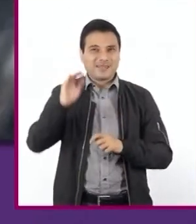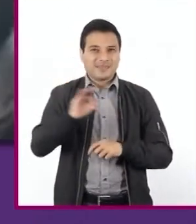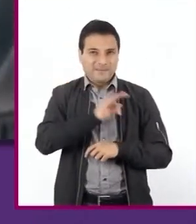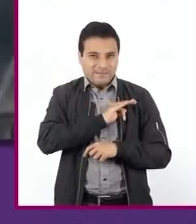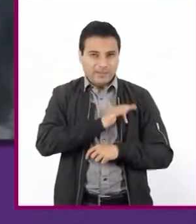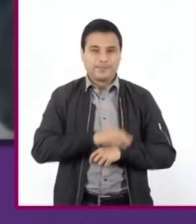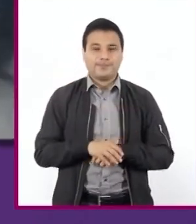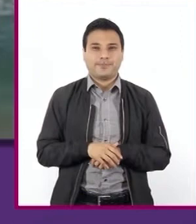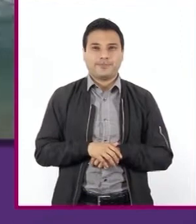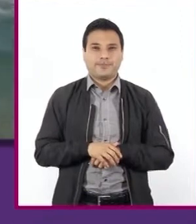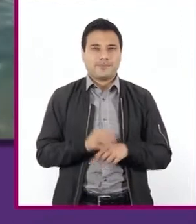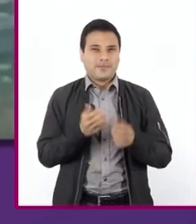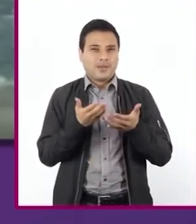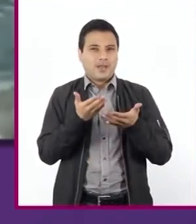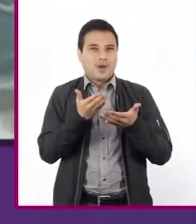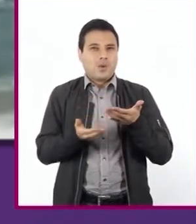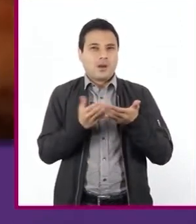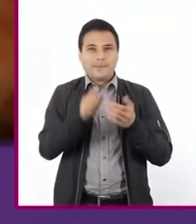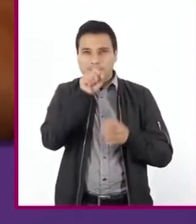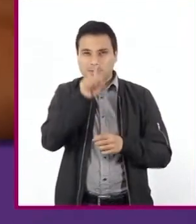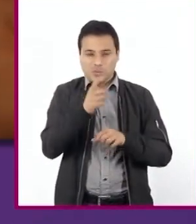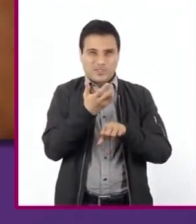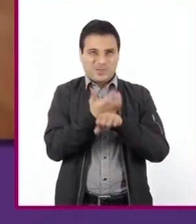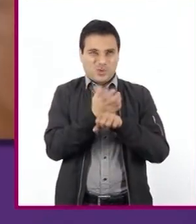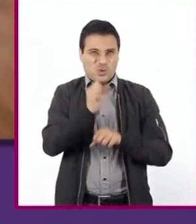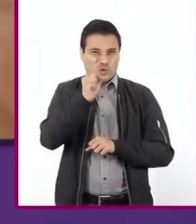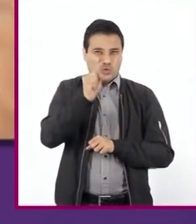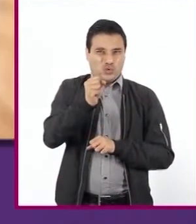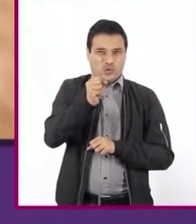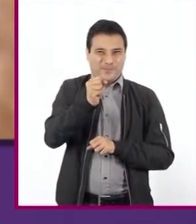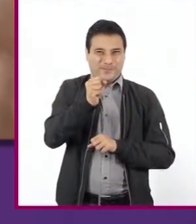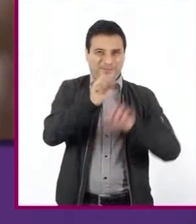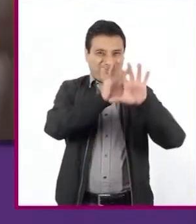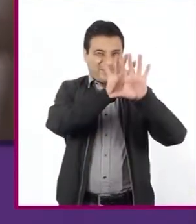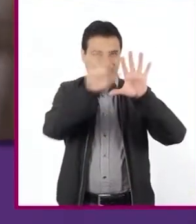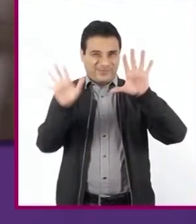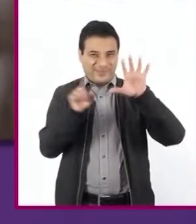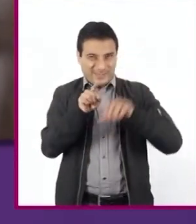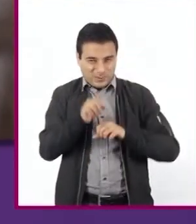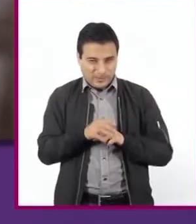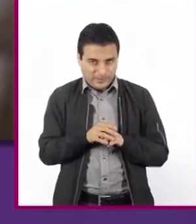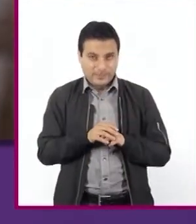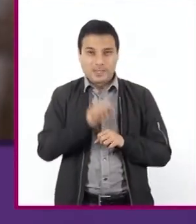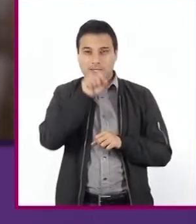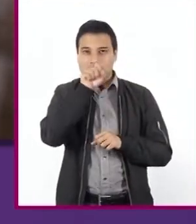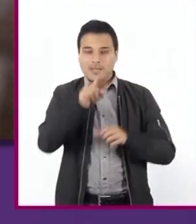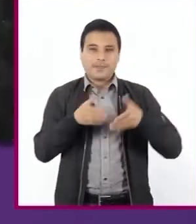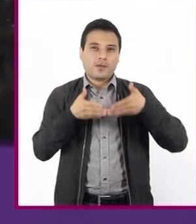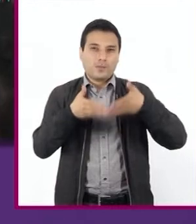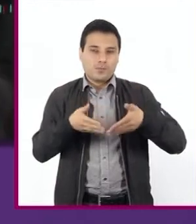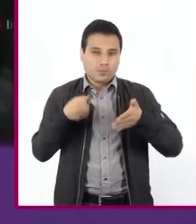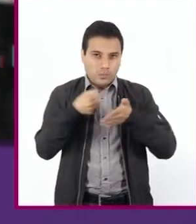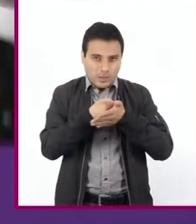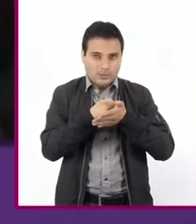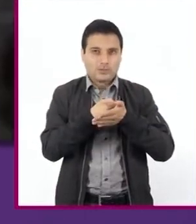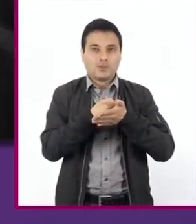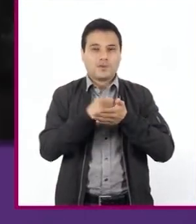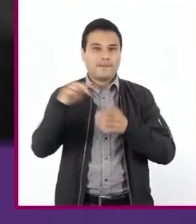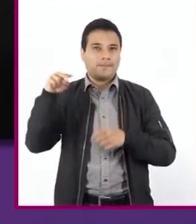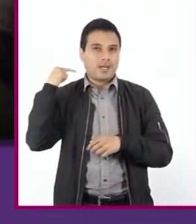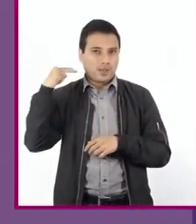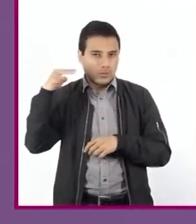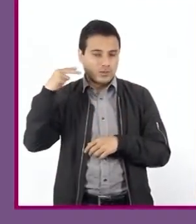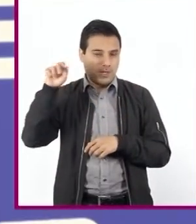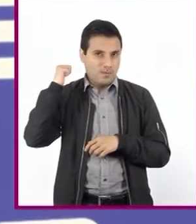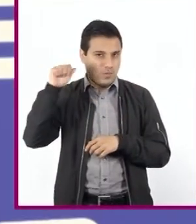actual territorio del sur de los Estados Unidos, o desde luego pues con los puertos, tanto Veracruz como